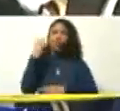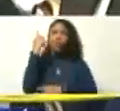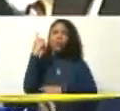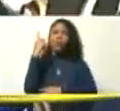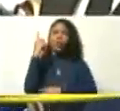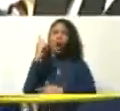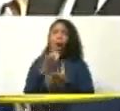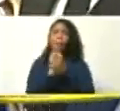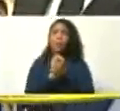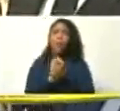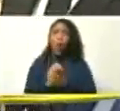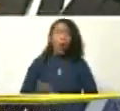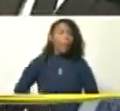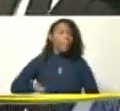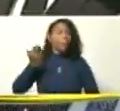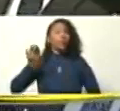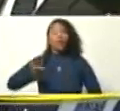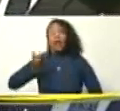incondicional